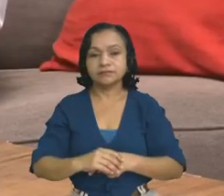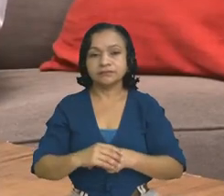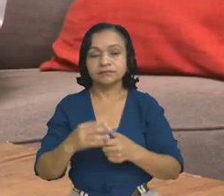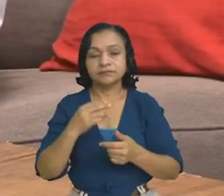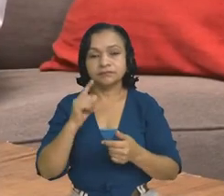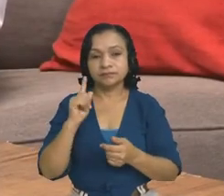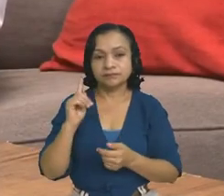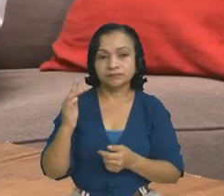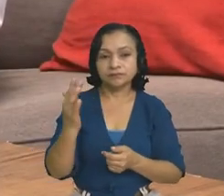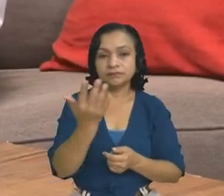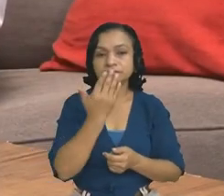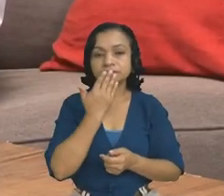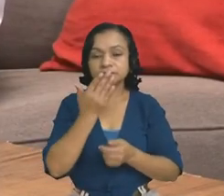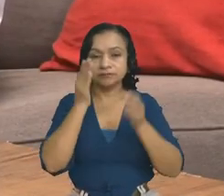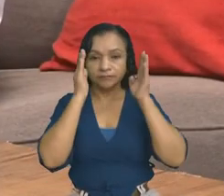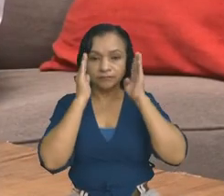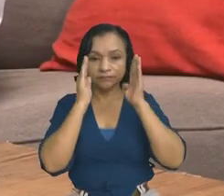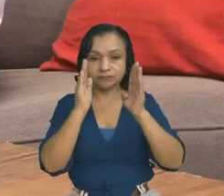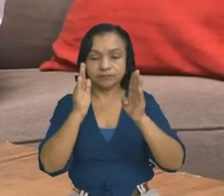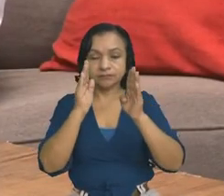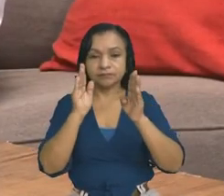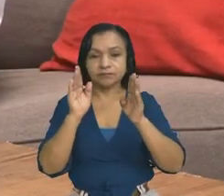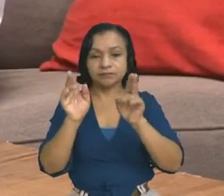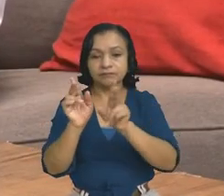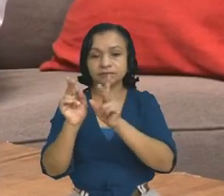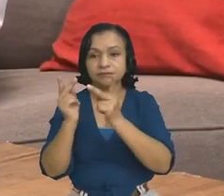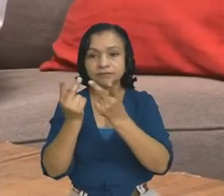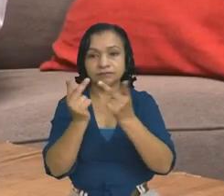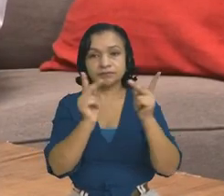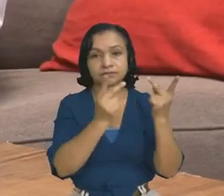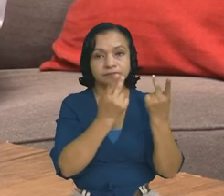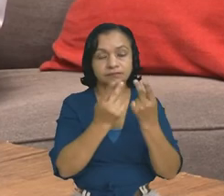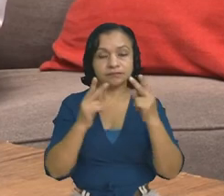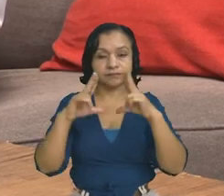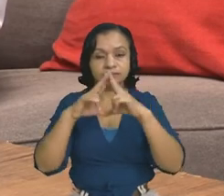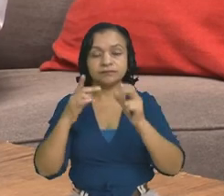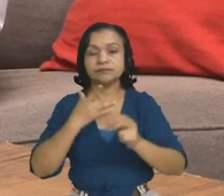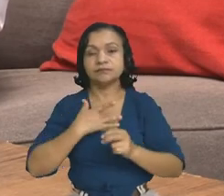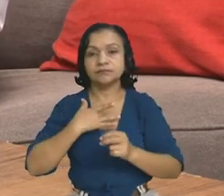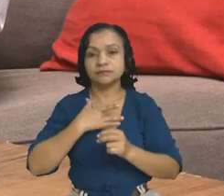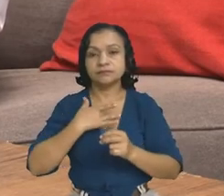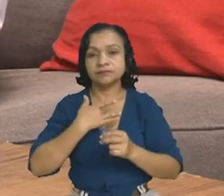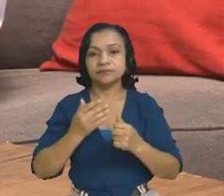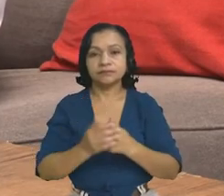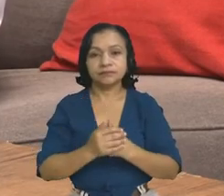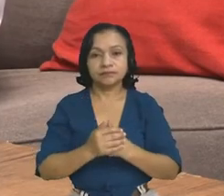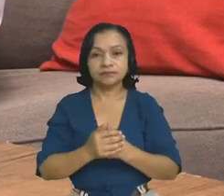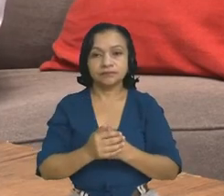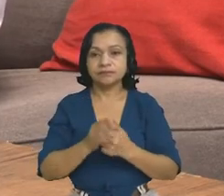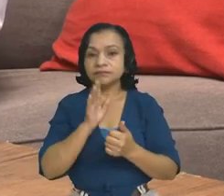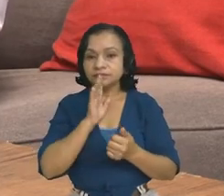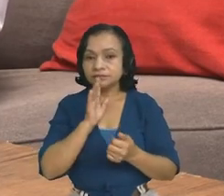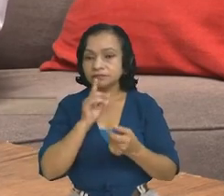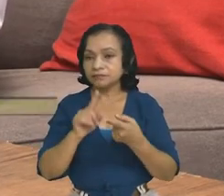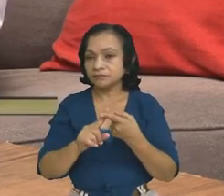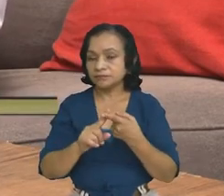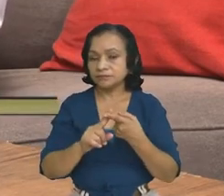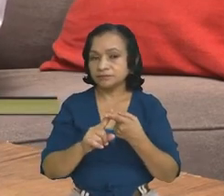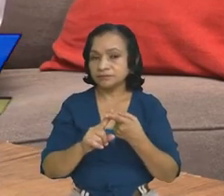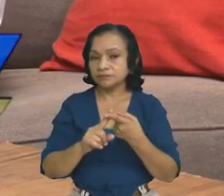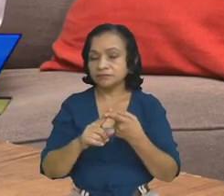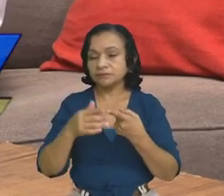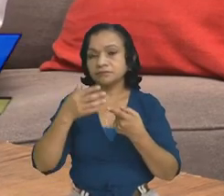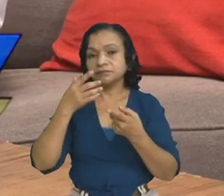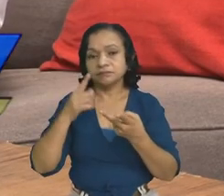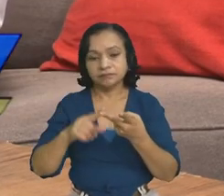conformar toda esa red de atención integral que nuestra población requiere y necesita. O sea, una cosa es que atienda una gripe, un cuadro